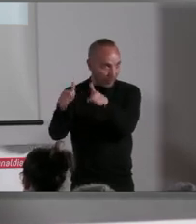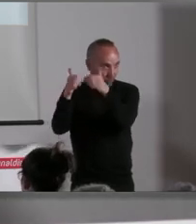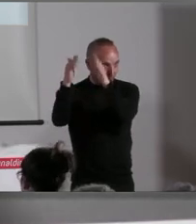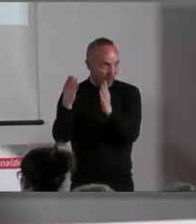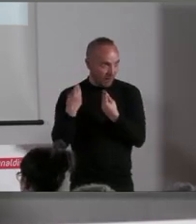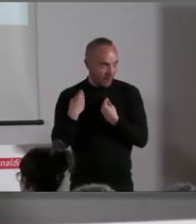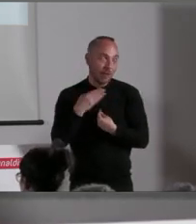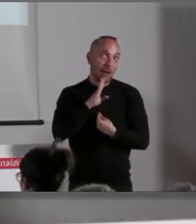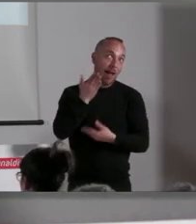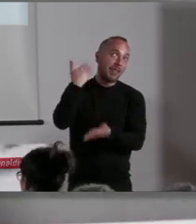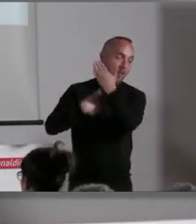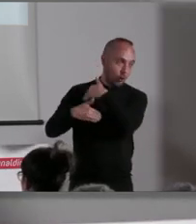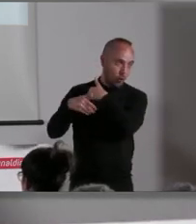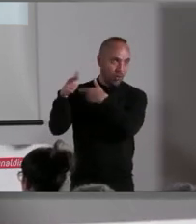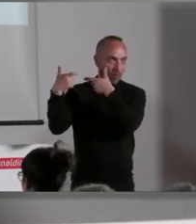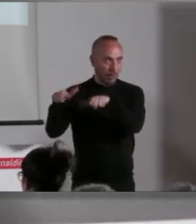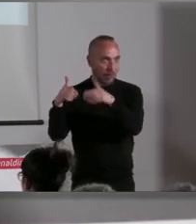Vivienda, anterior Departamento de Vivienda,